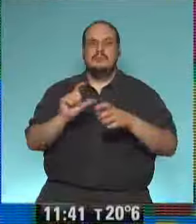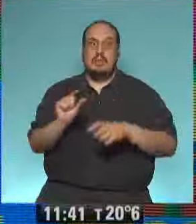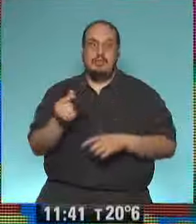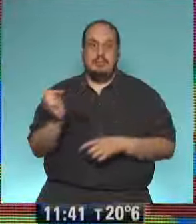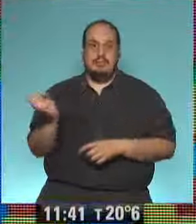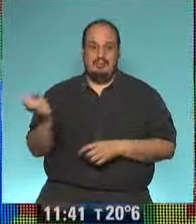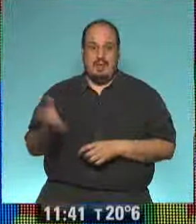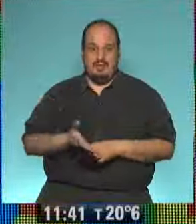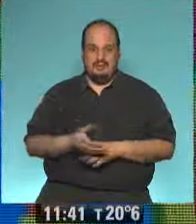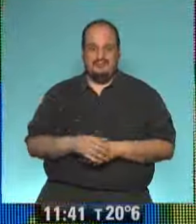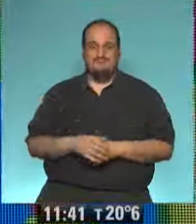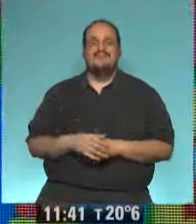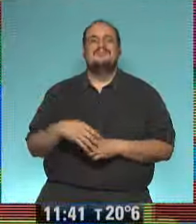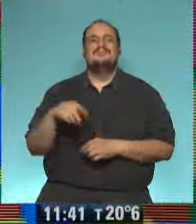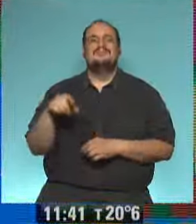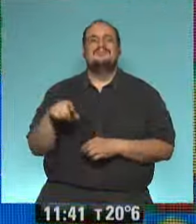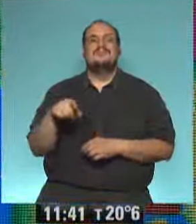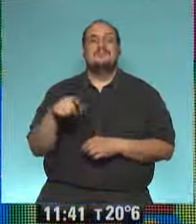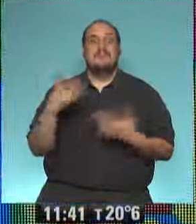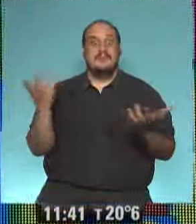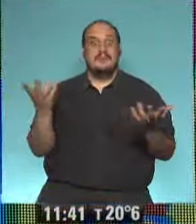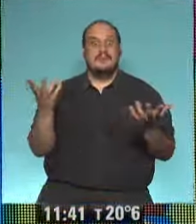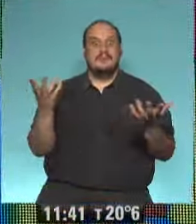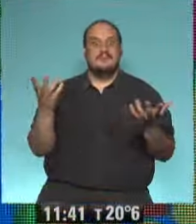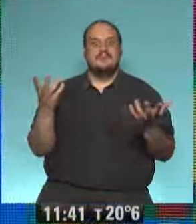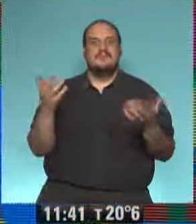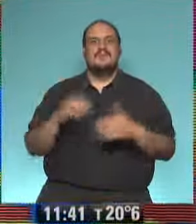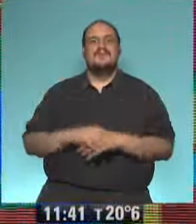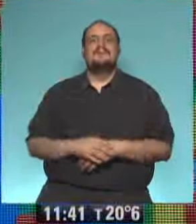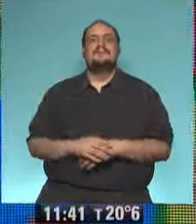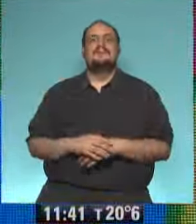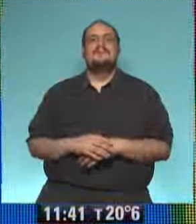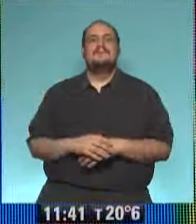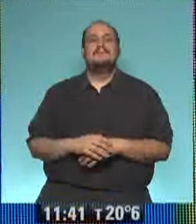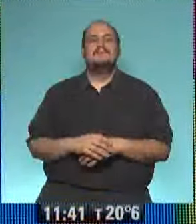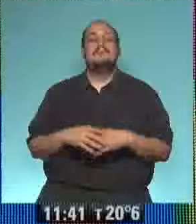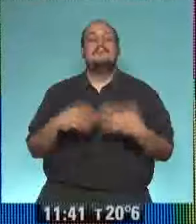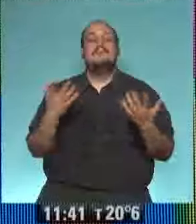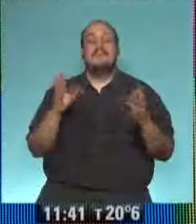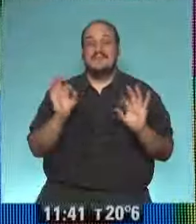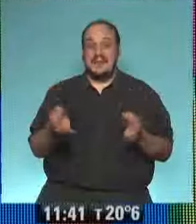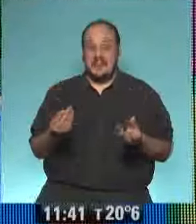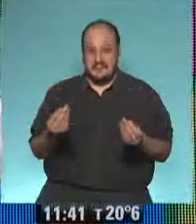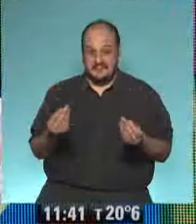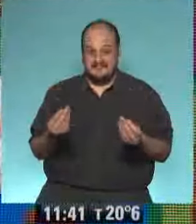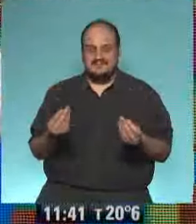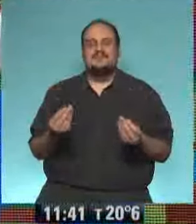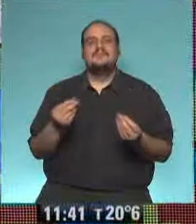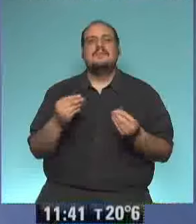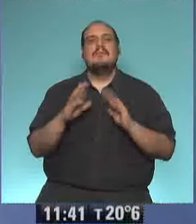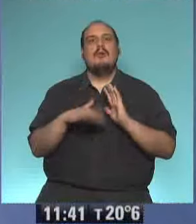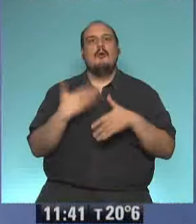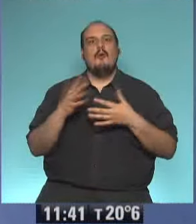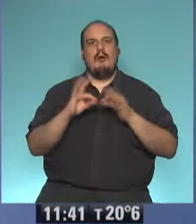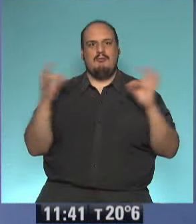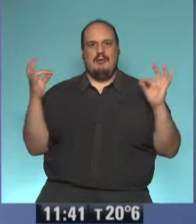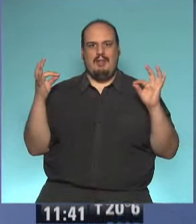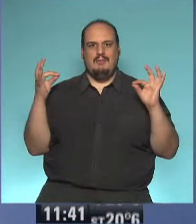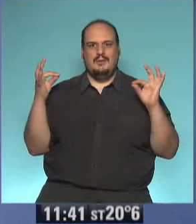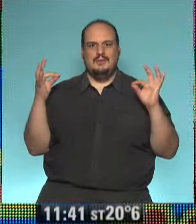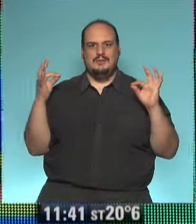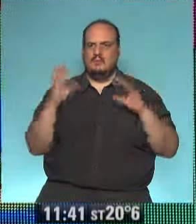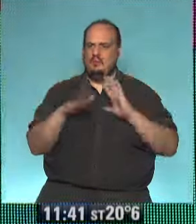puede okay. jugar. Uy, uy, 23. Fantástico. Bueno, pero empezamos qué? Con los Juegos Olímpicos. Los Juegos Olímpicos, exacto. Pero bueno, no